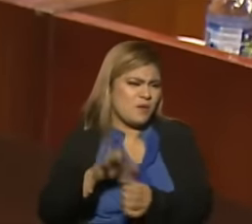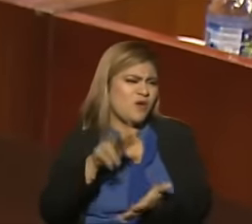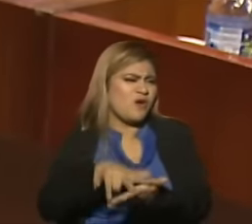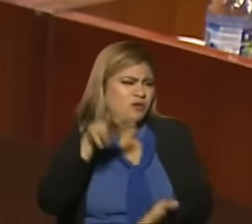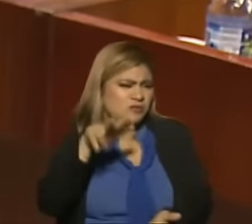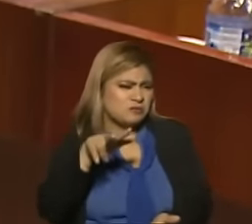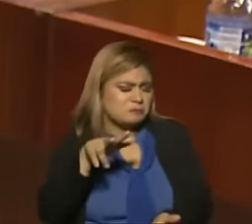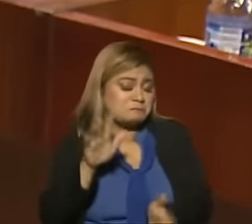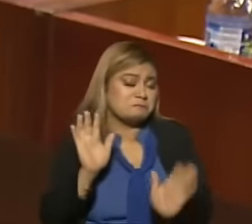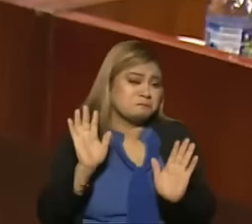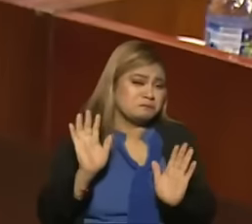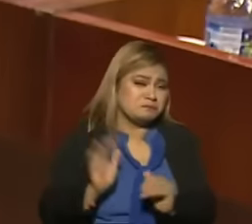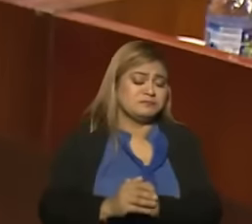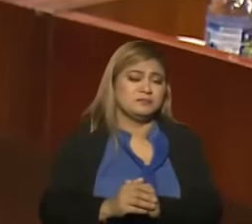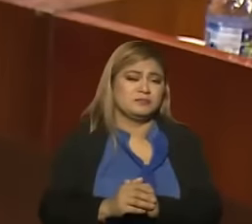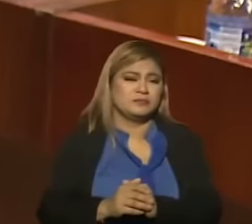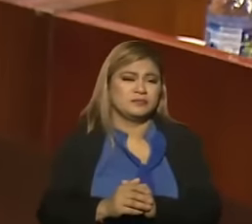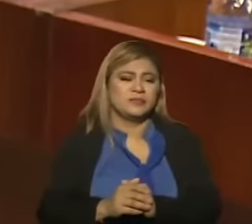Que no nos engañen.